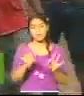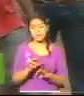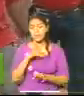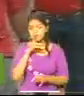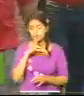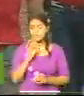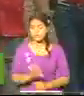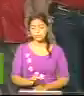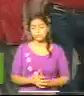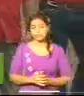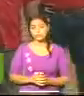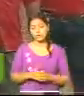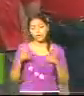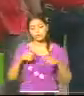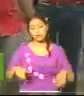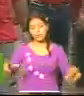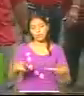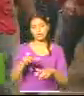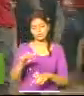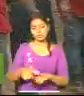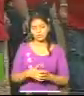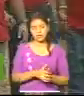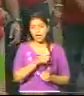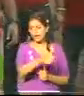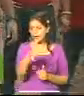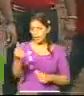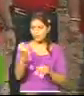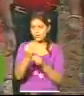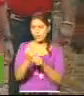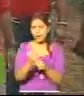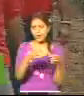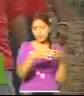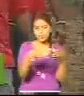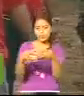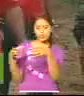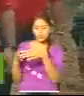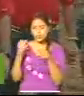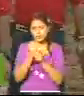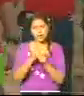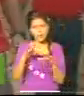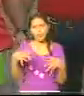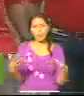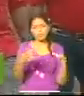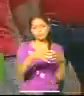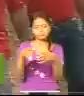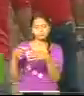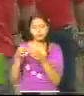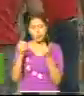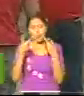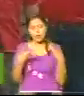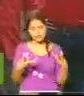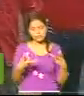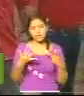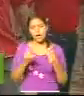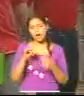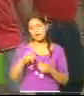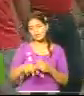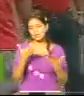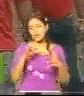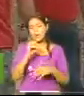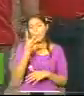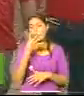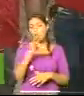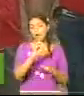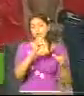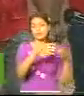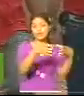feudal en estos espacios. Ahora, cada uno de ellos trabaja en un frente de trabajo, ¿verdad? Efectivamente. ¿Cuántos frentes hay? Aquí tenemos aproximadamente